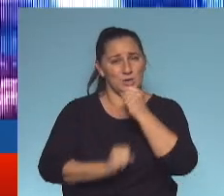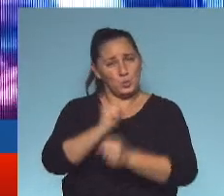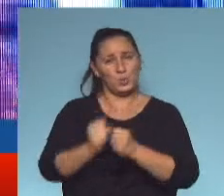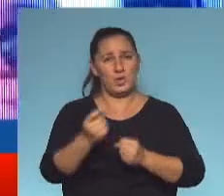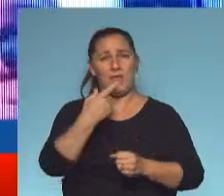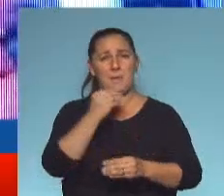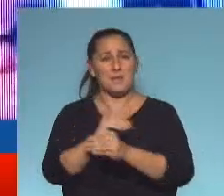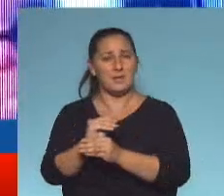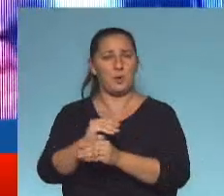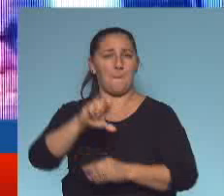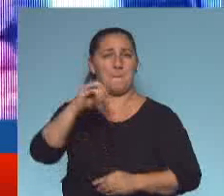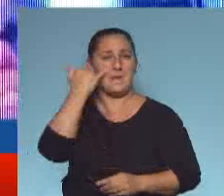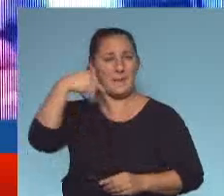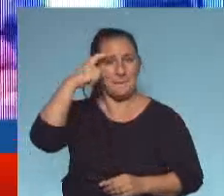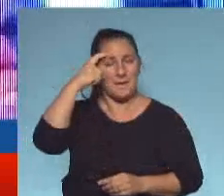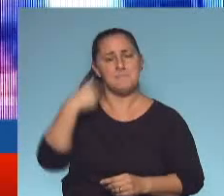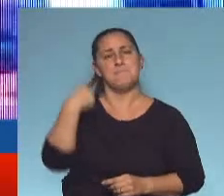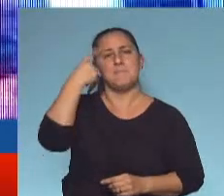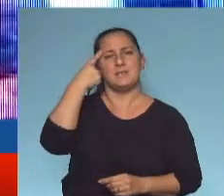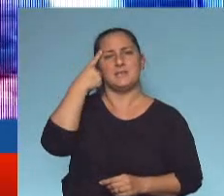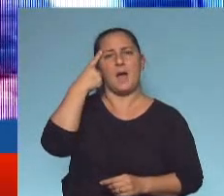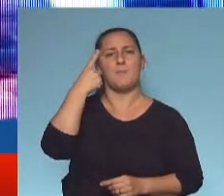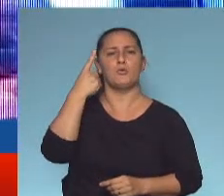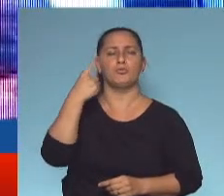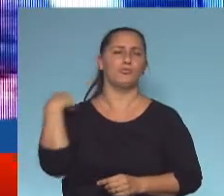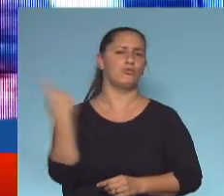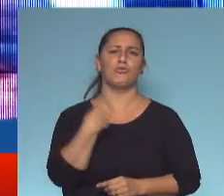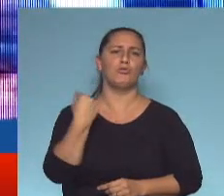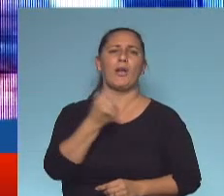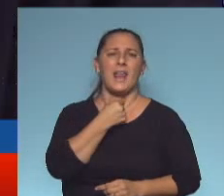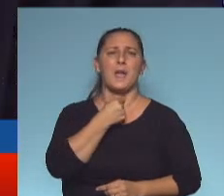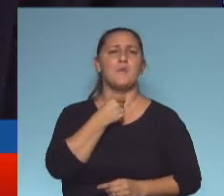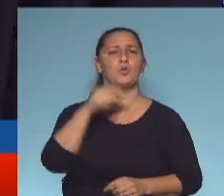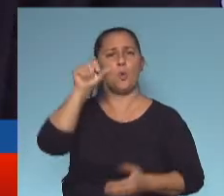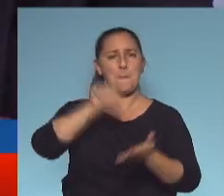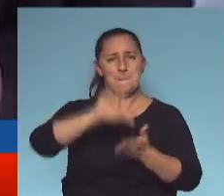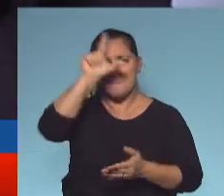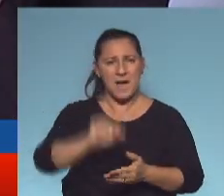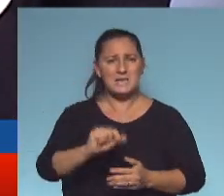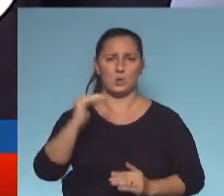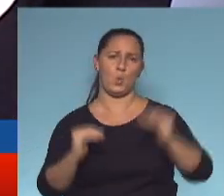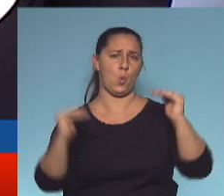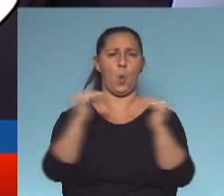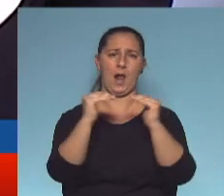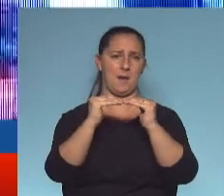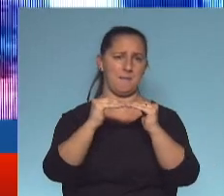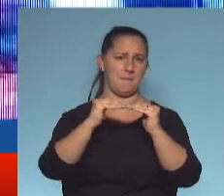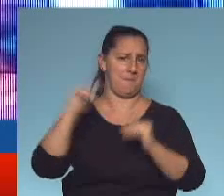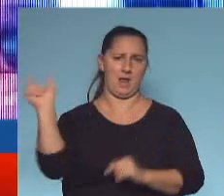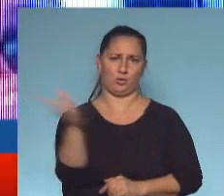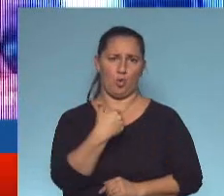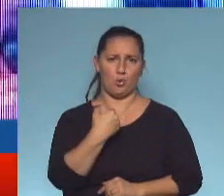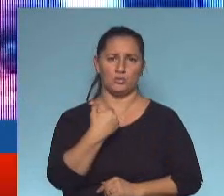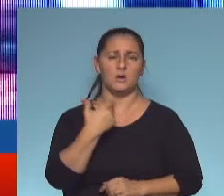alimentación PYME que pensamos que queremos ser un país más justo para todos, vamos a acompañar siempre este tipo de